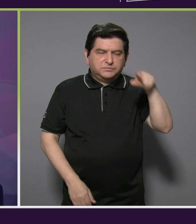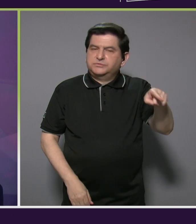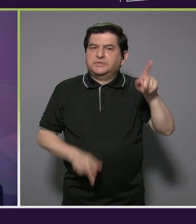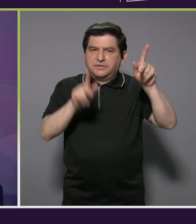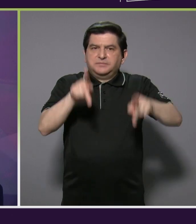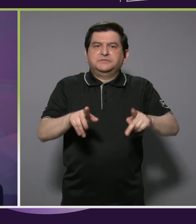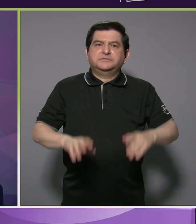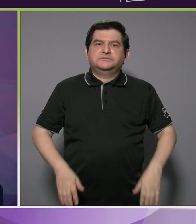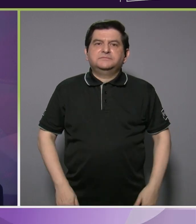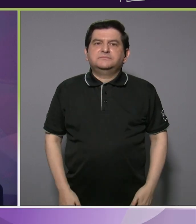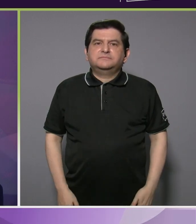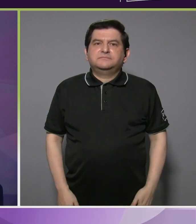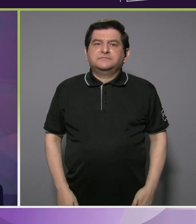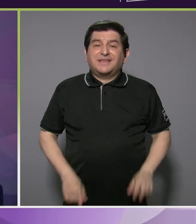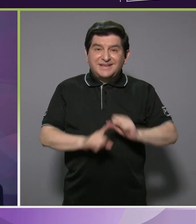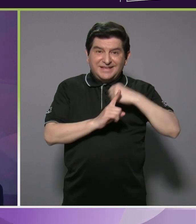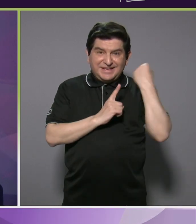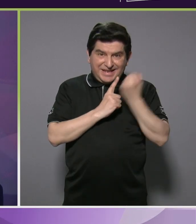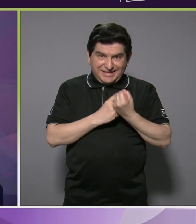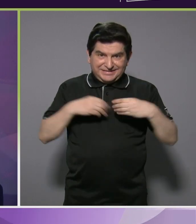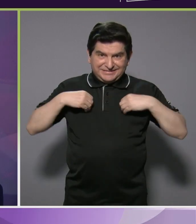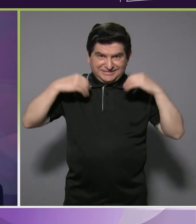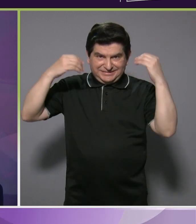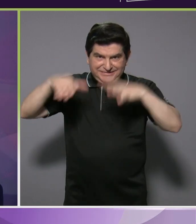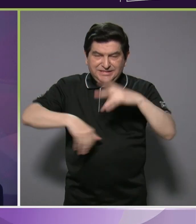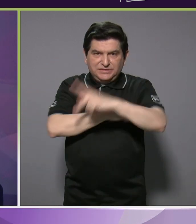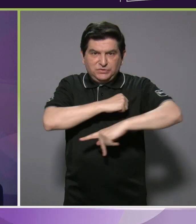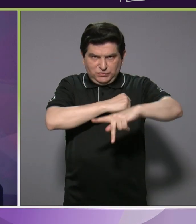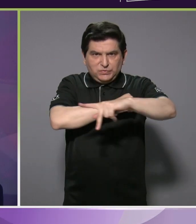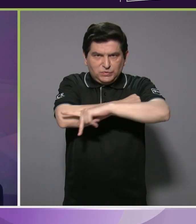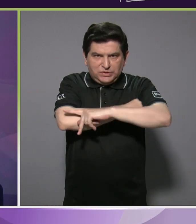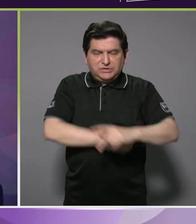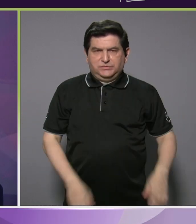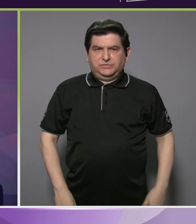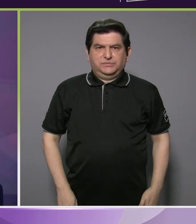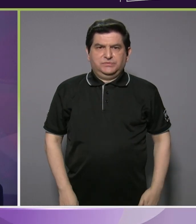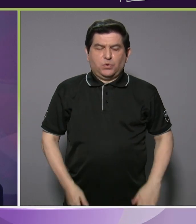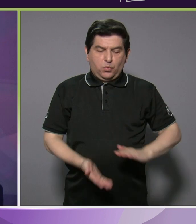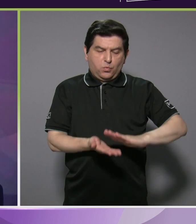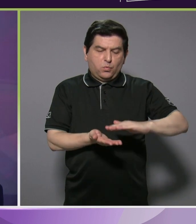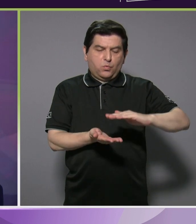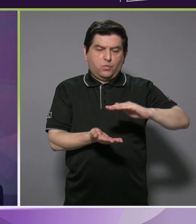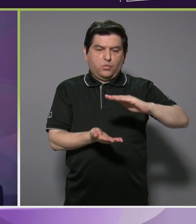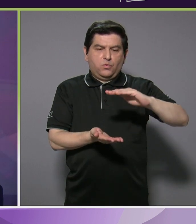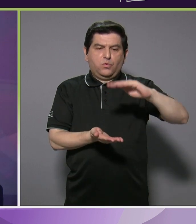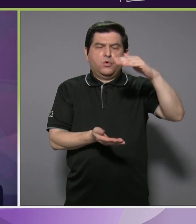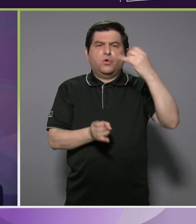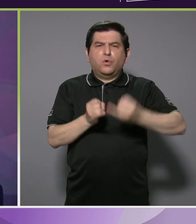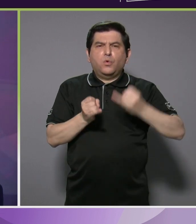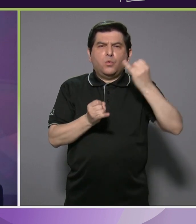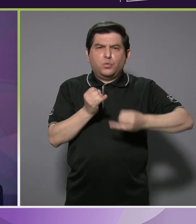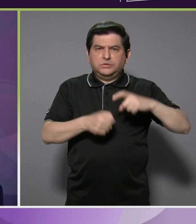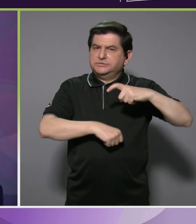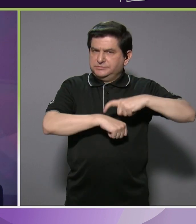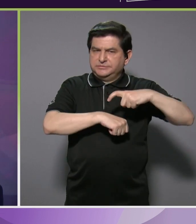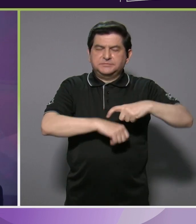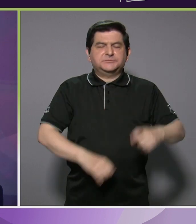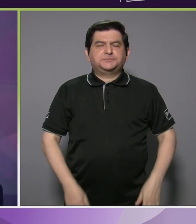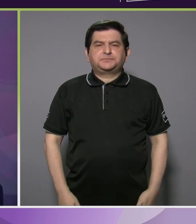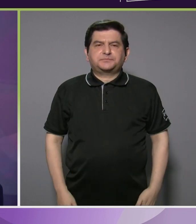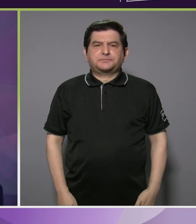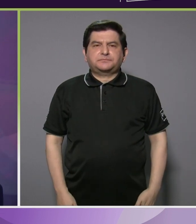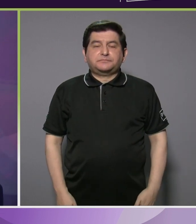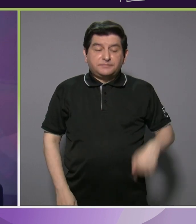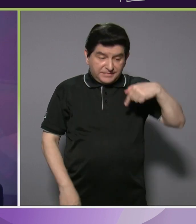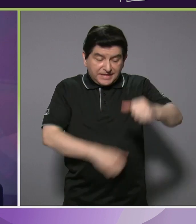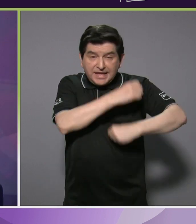Sí, en realidad, bueno, la situación de abandono a nivel país, ¿verdad?, ha venido en aumento en los últimos tiempos. En lo que llevamos